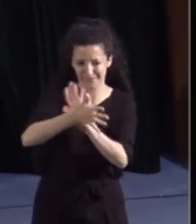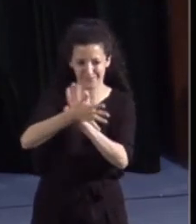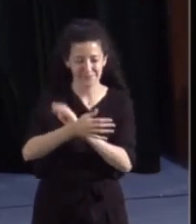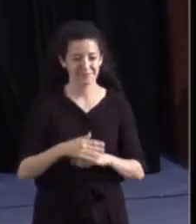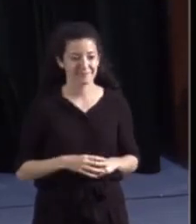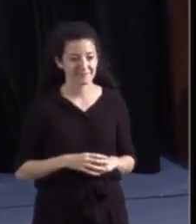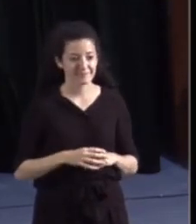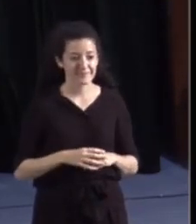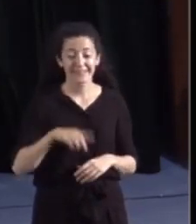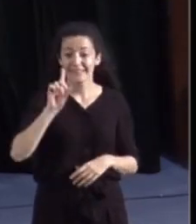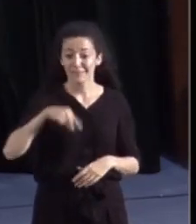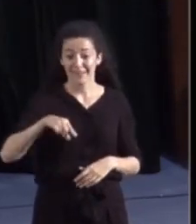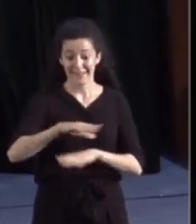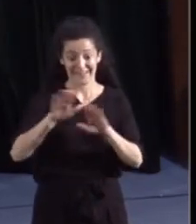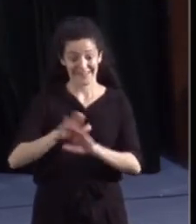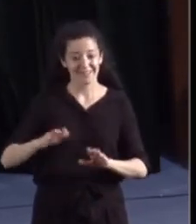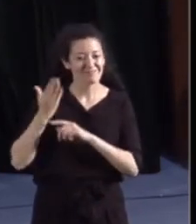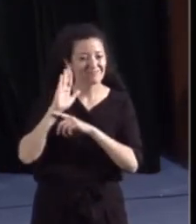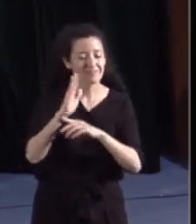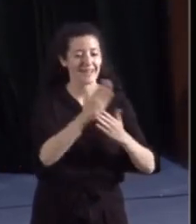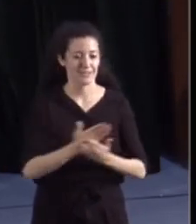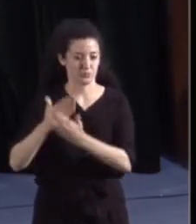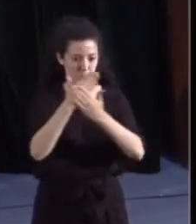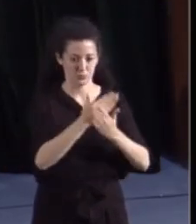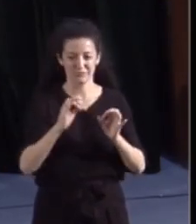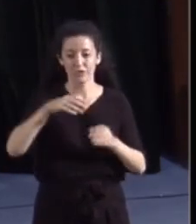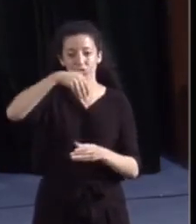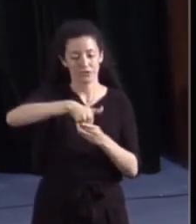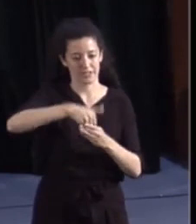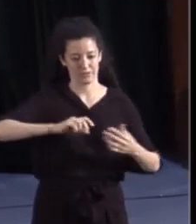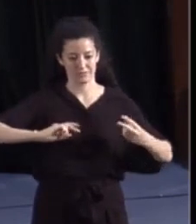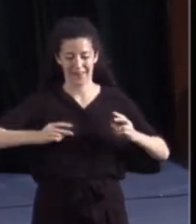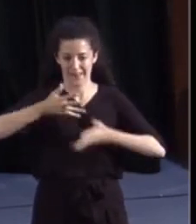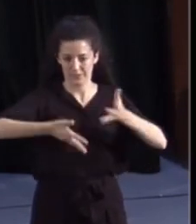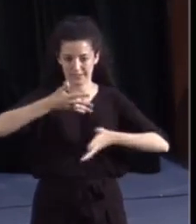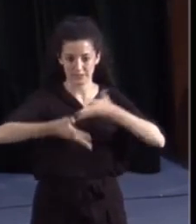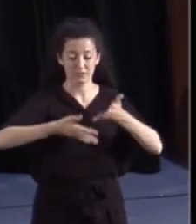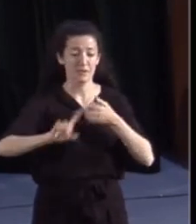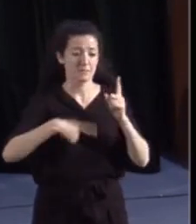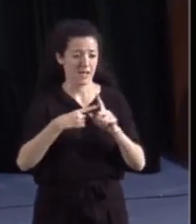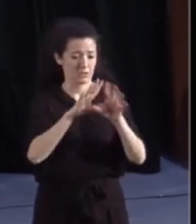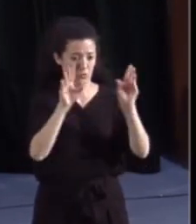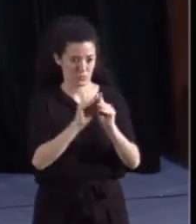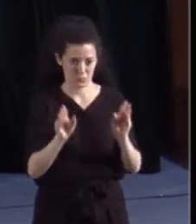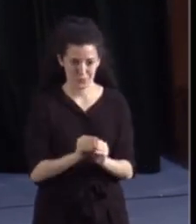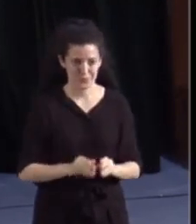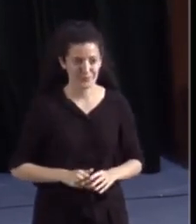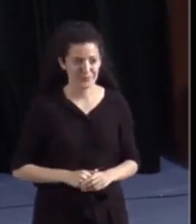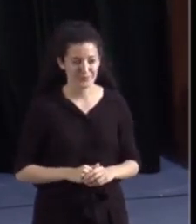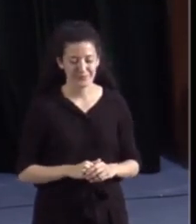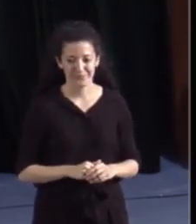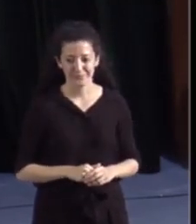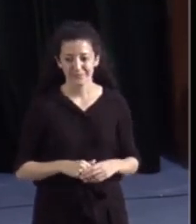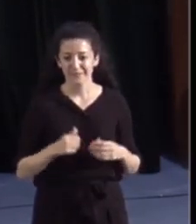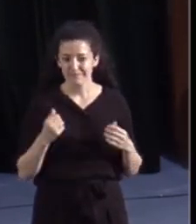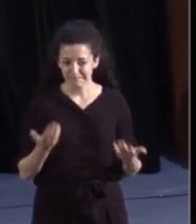que hemos realizado de recepción de contenidos interpretados en lengua de signos y unas pequeñas conclusiones finales. Pues bueno,